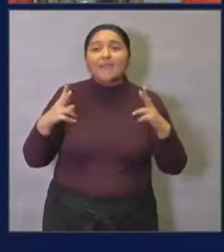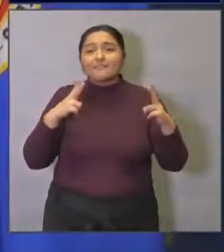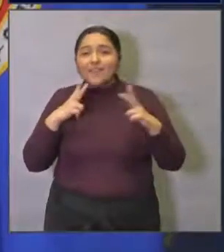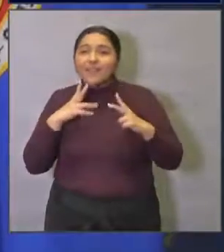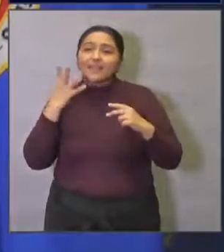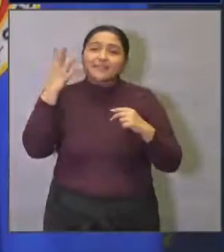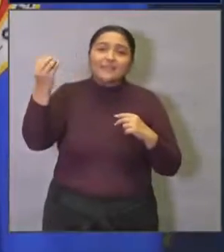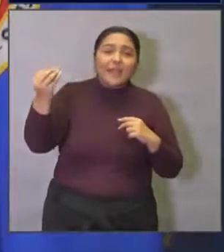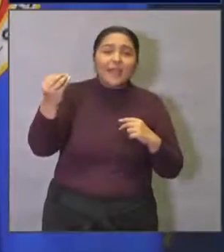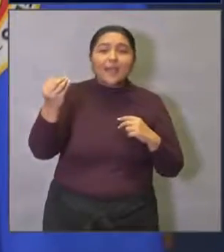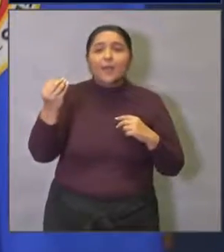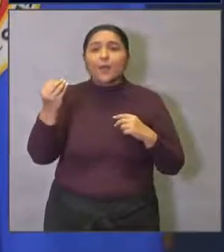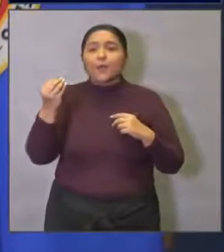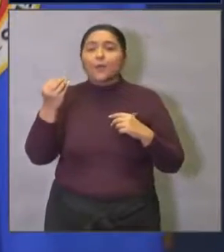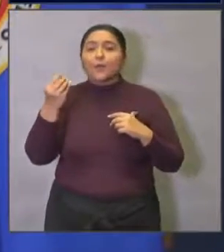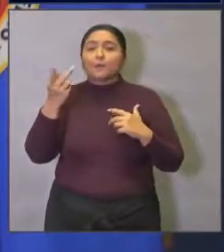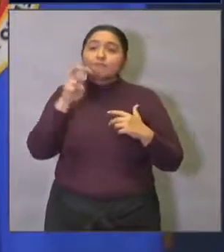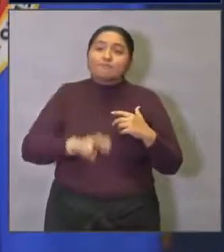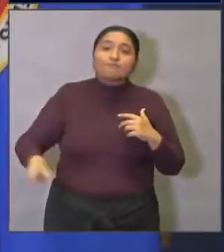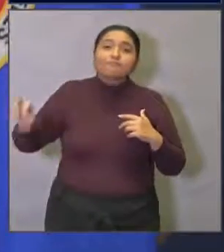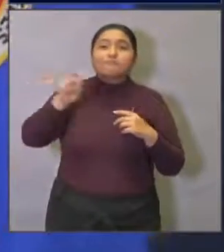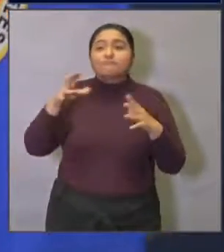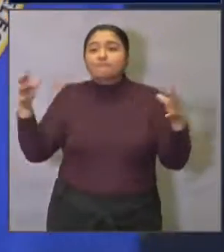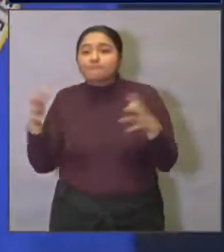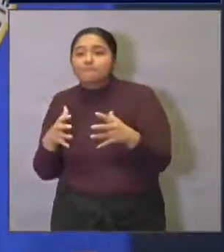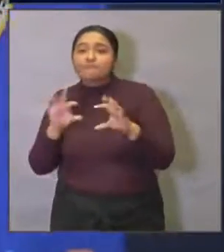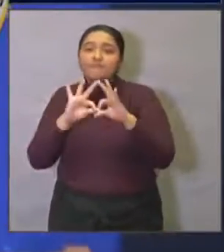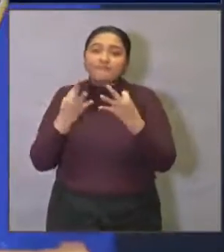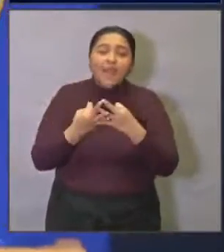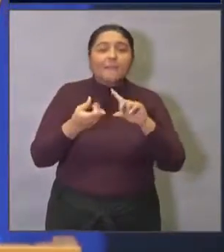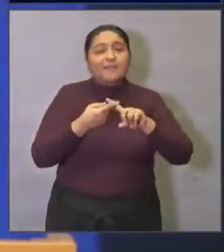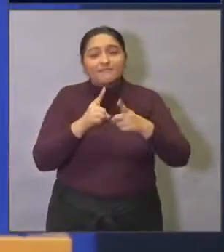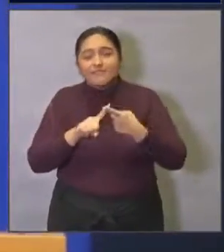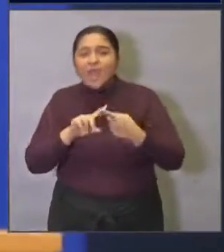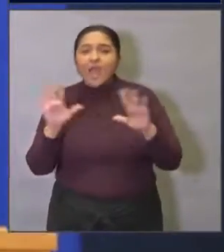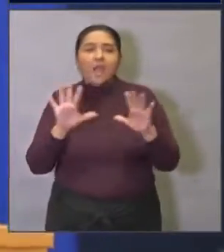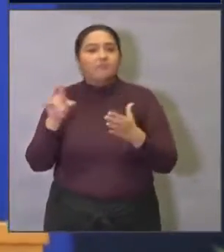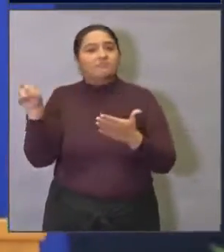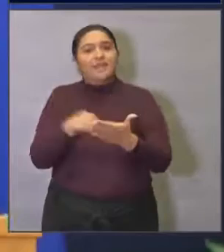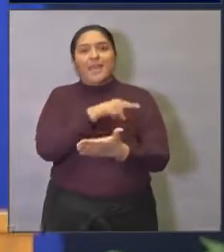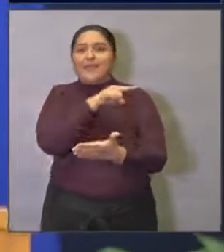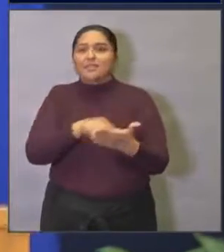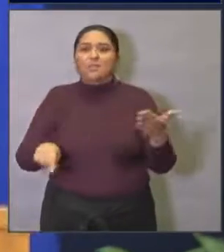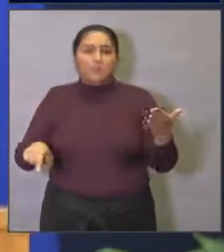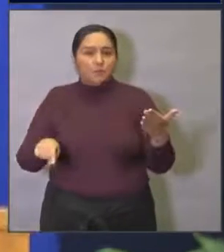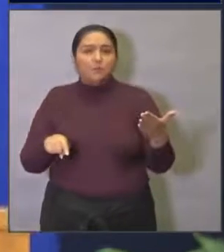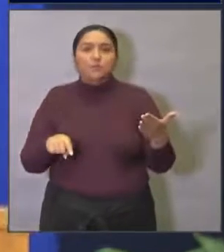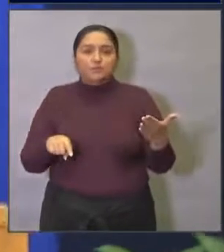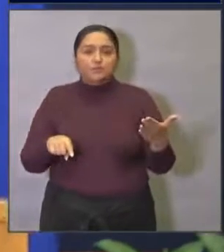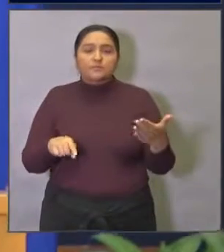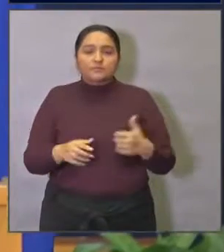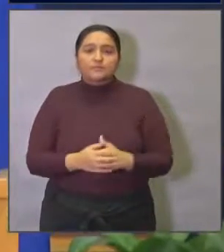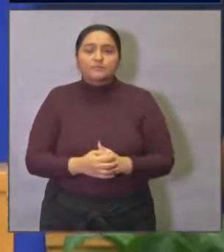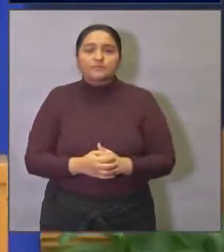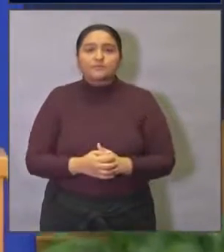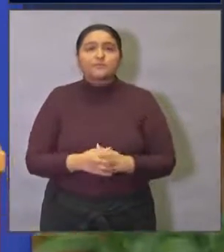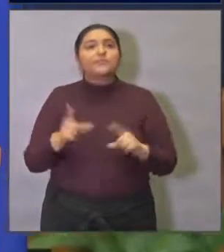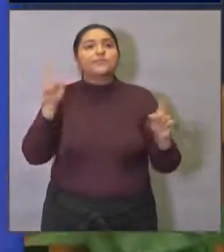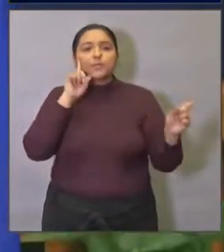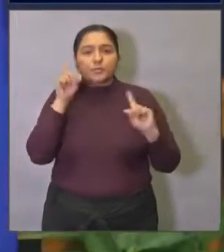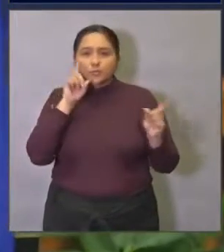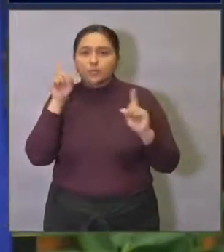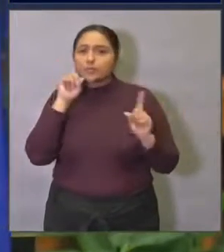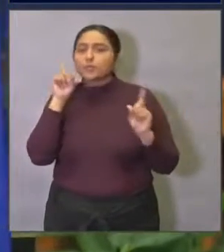vacaciones que involucren viajes o reuniones con amigos o familias que no viven con usted. Hemos escuchado que